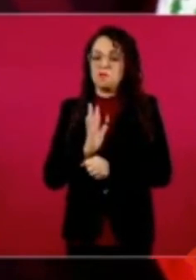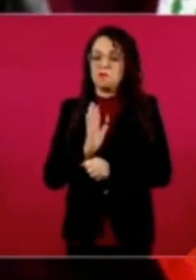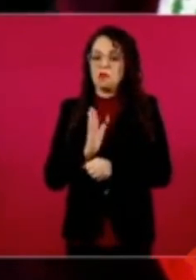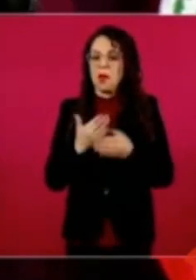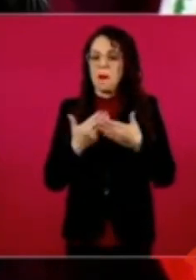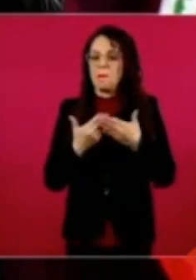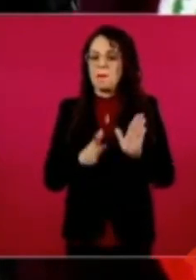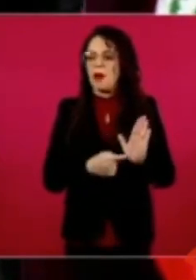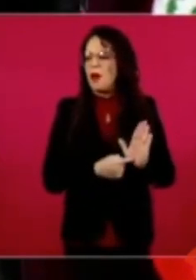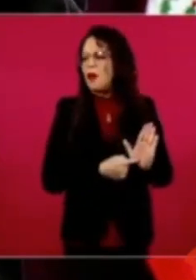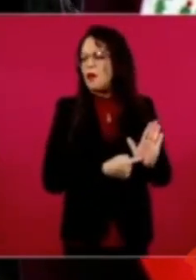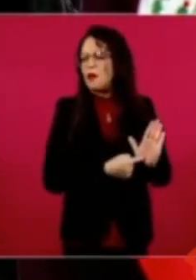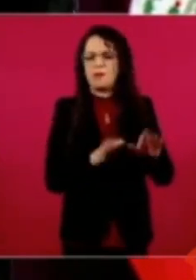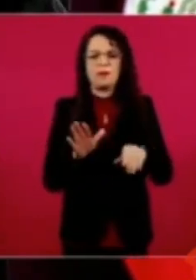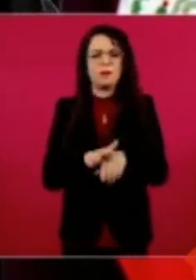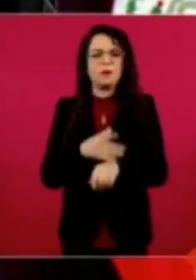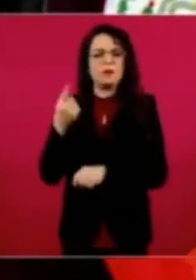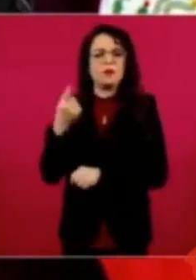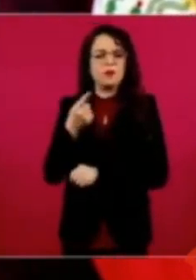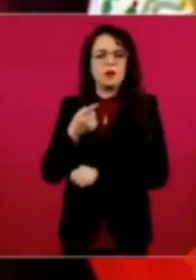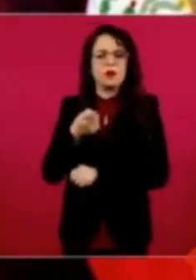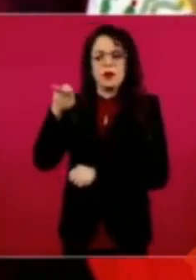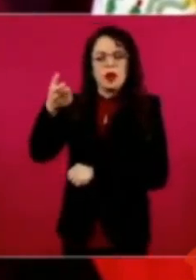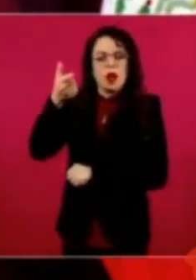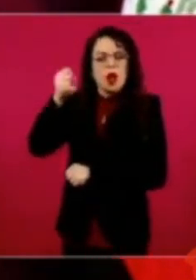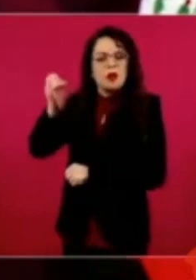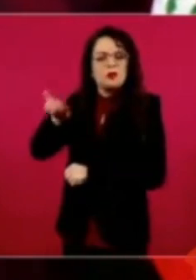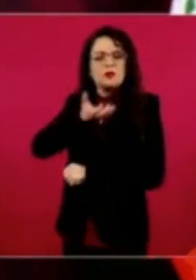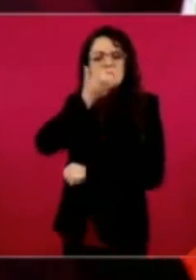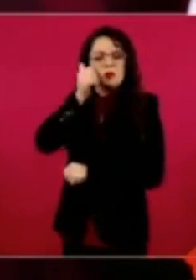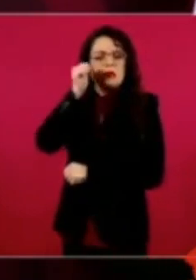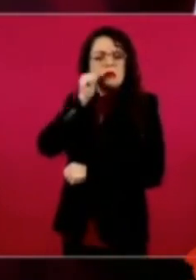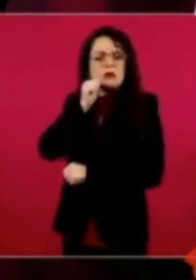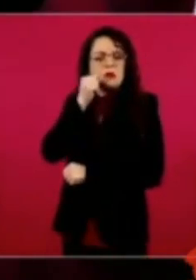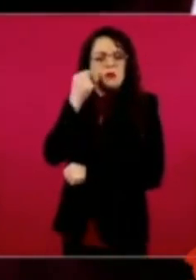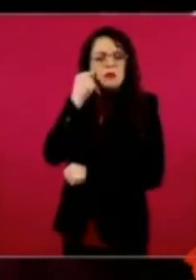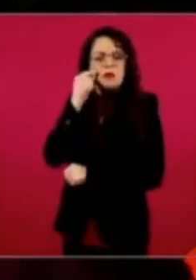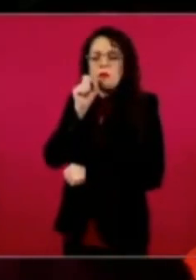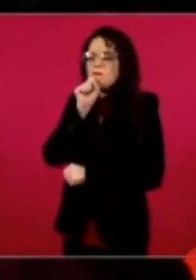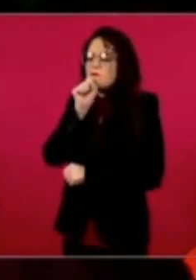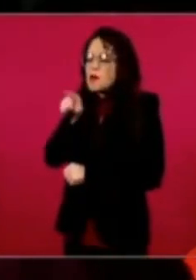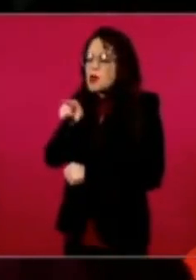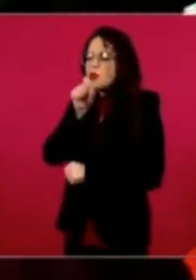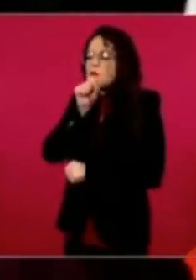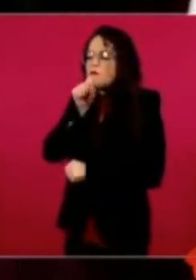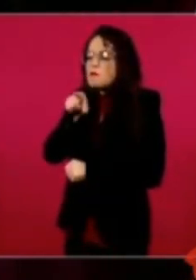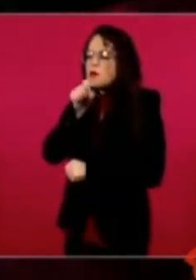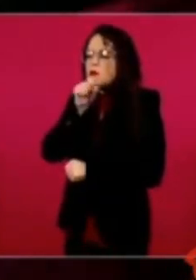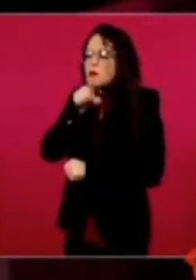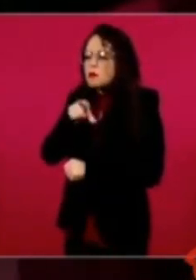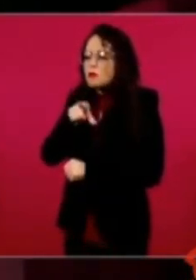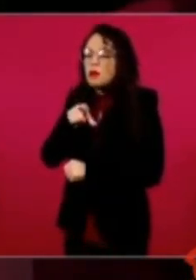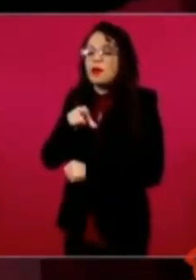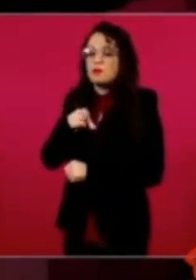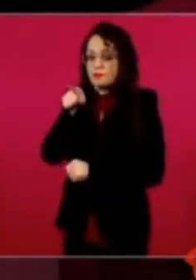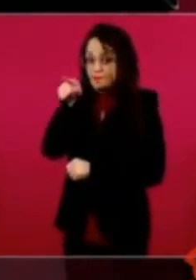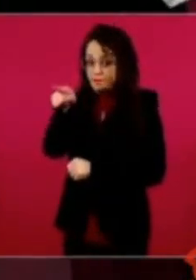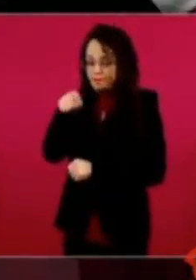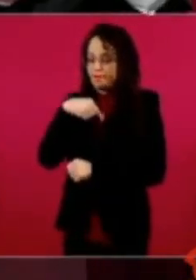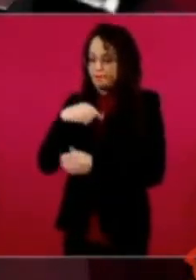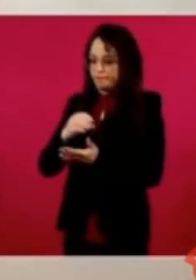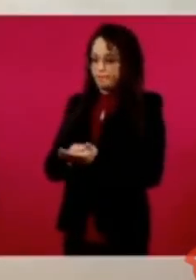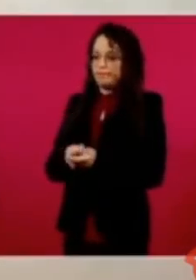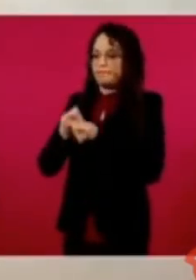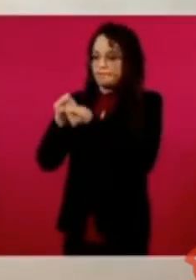Hacían sus enjuagues arriba, a ti te tocan tanto, a ti te tocan tanto.